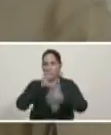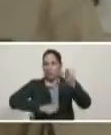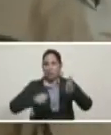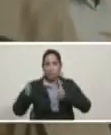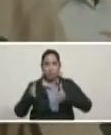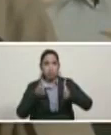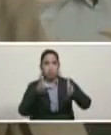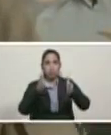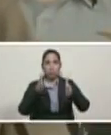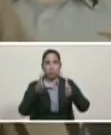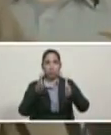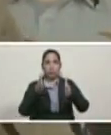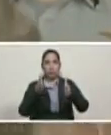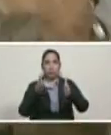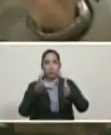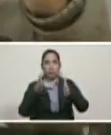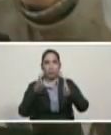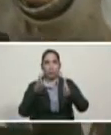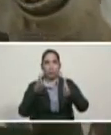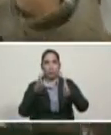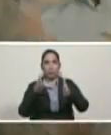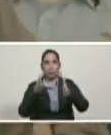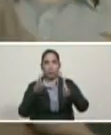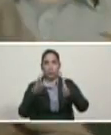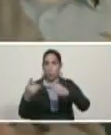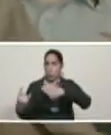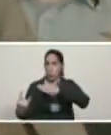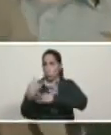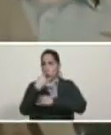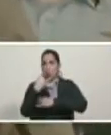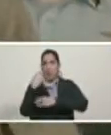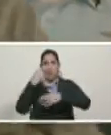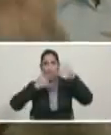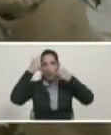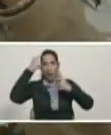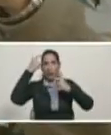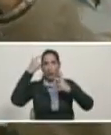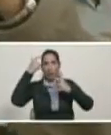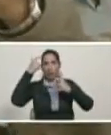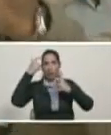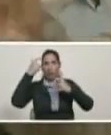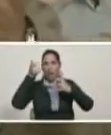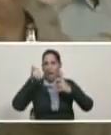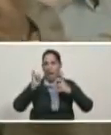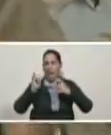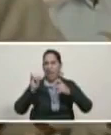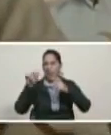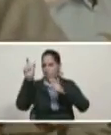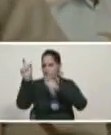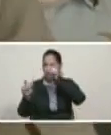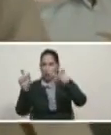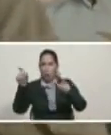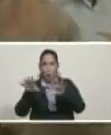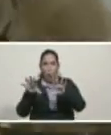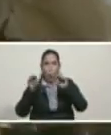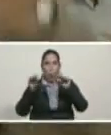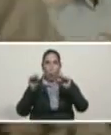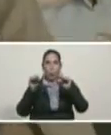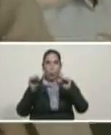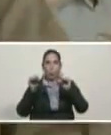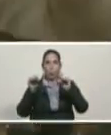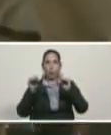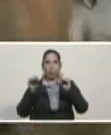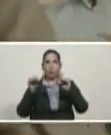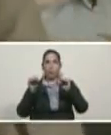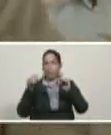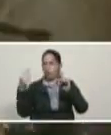destino. Los que han traicionado a Chávez están secos y condenados a la